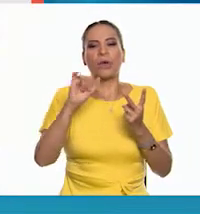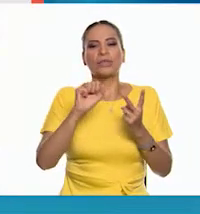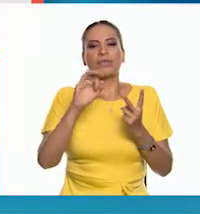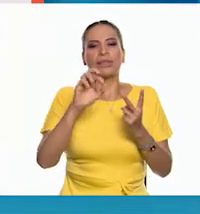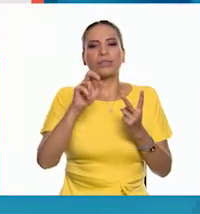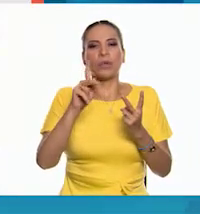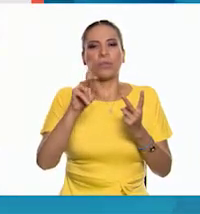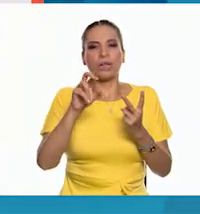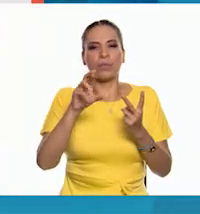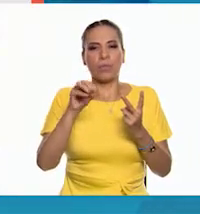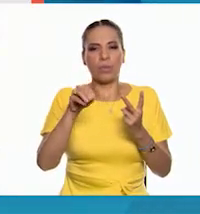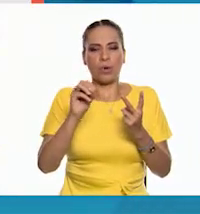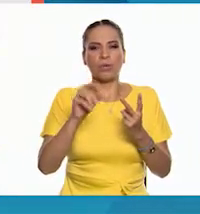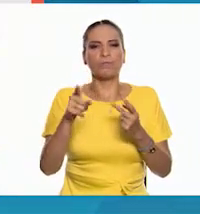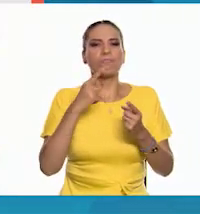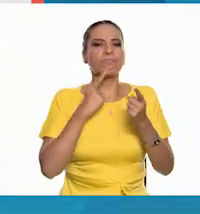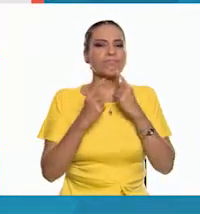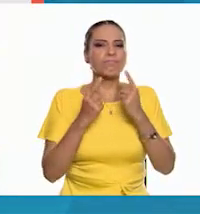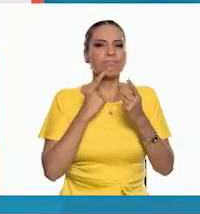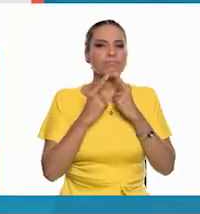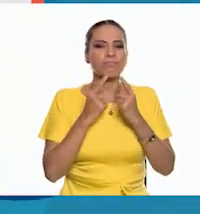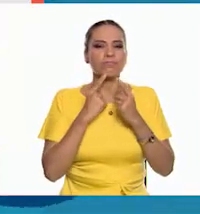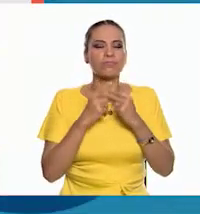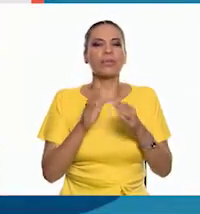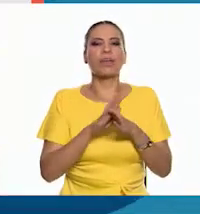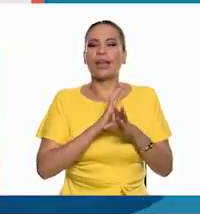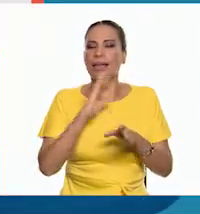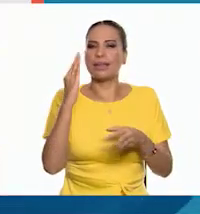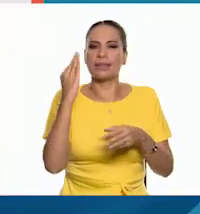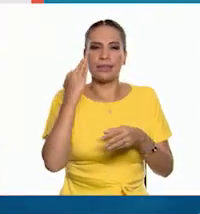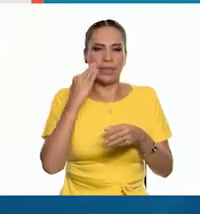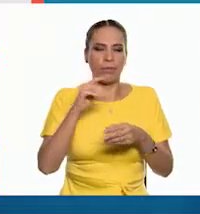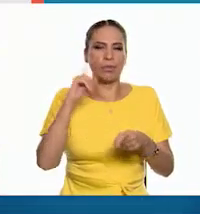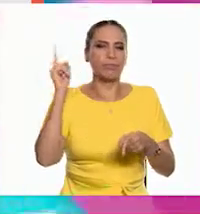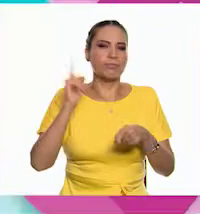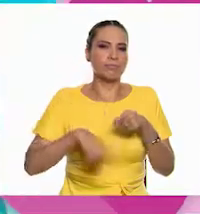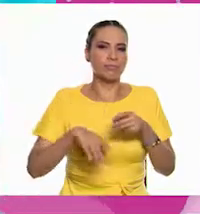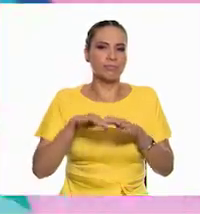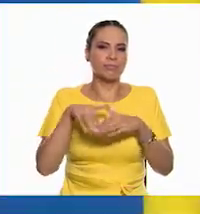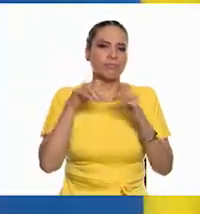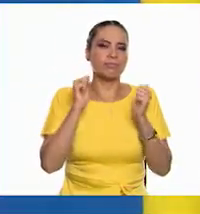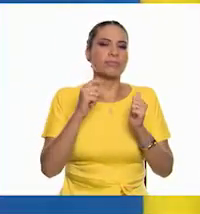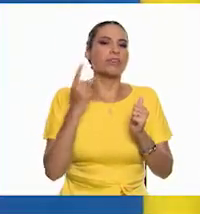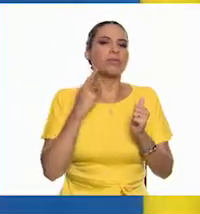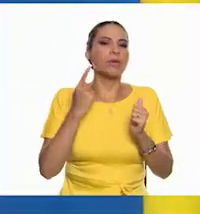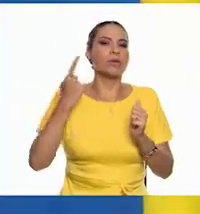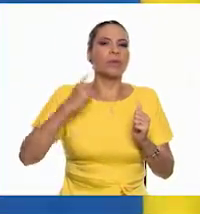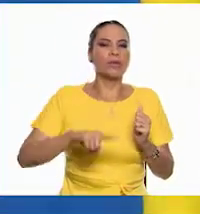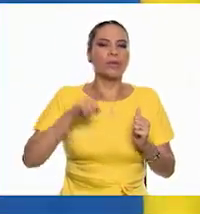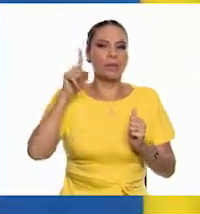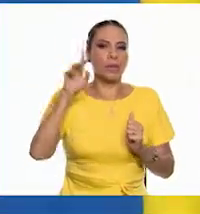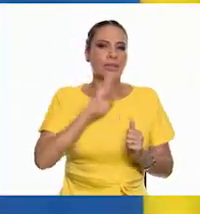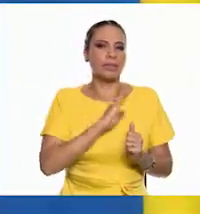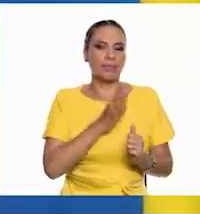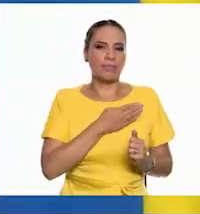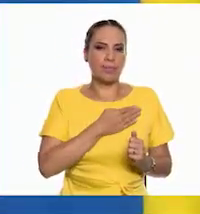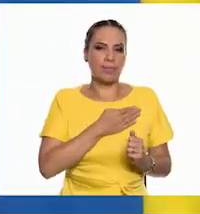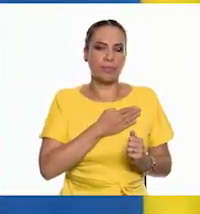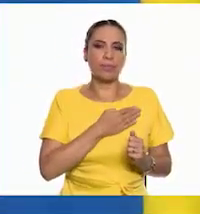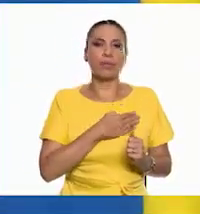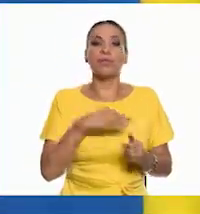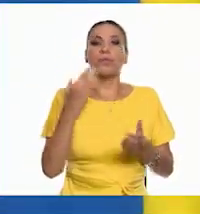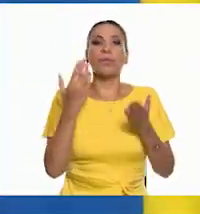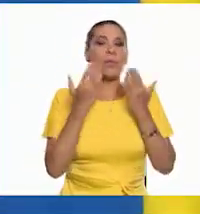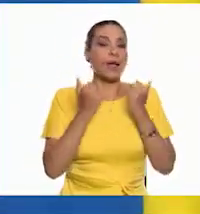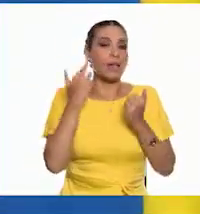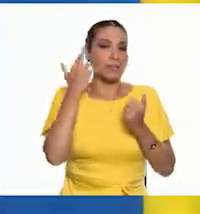Verdad, comenzaron a plantear que había llegado el momento de desligarse de la política dictada desde España, que, a falta